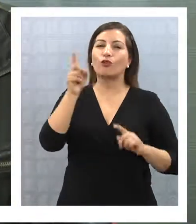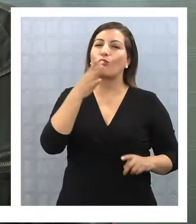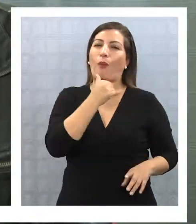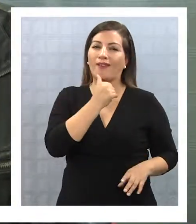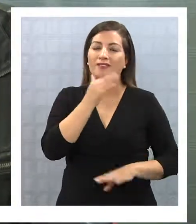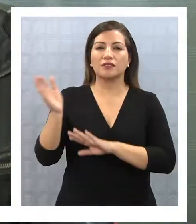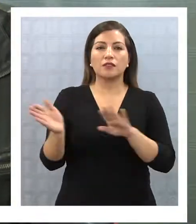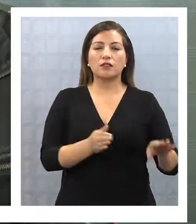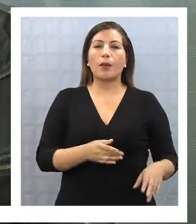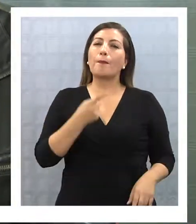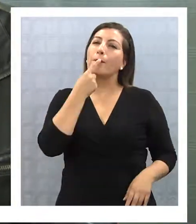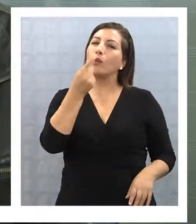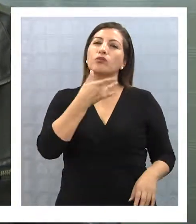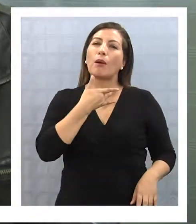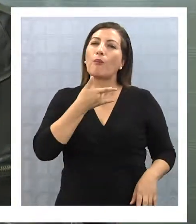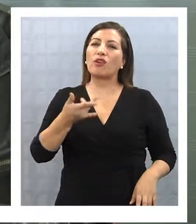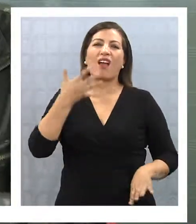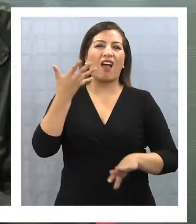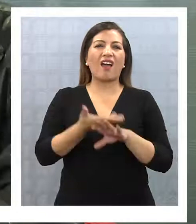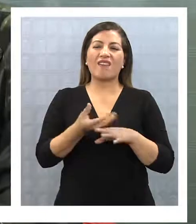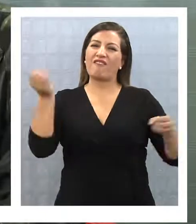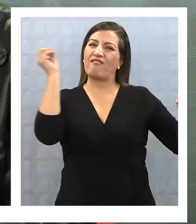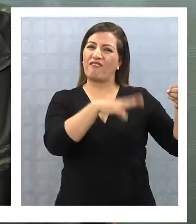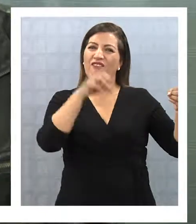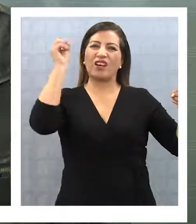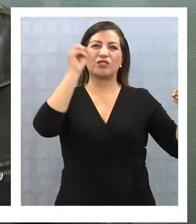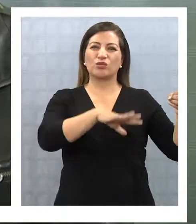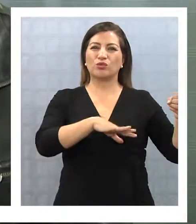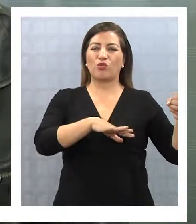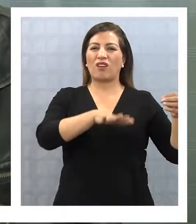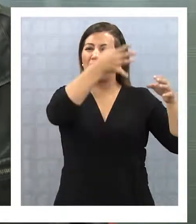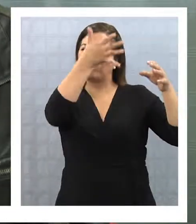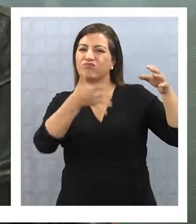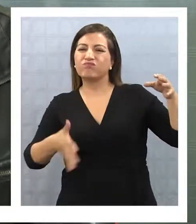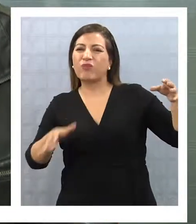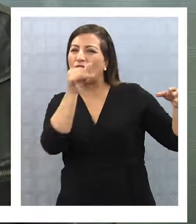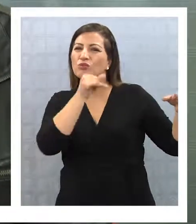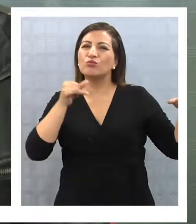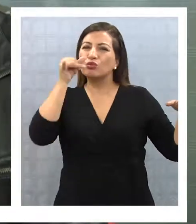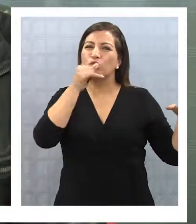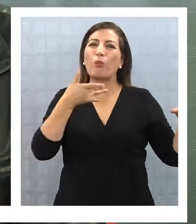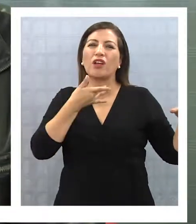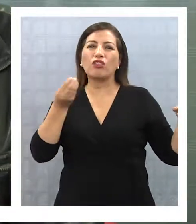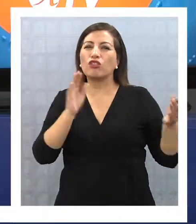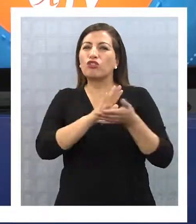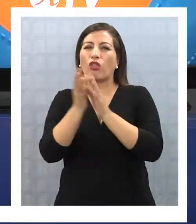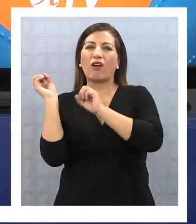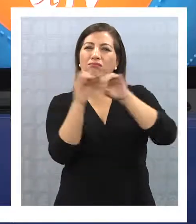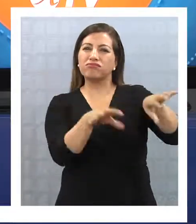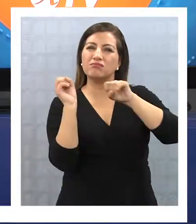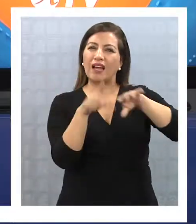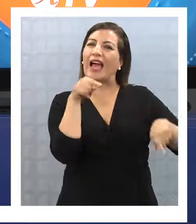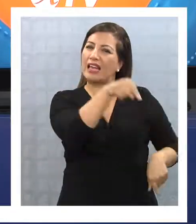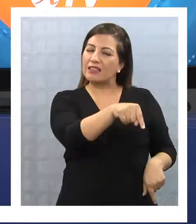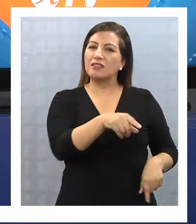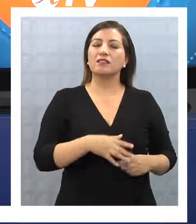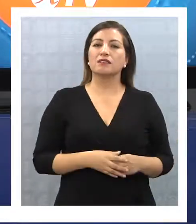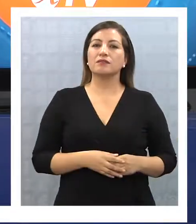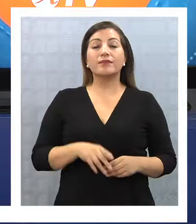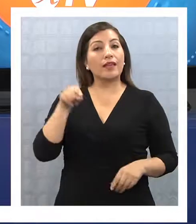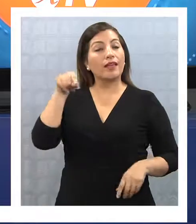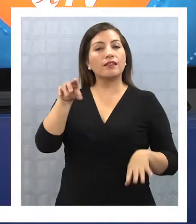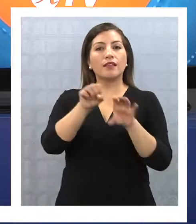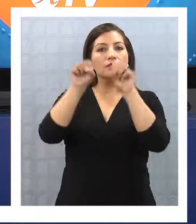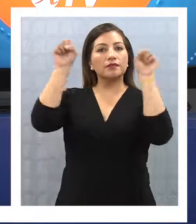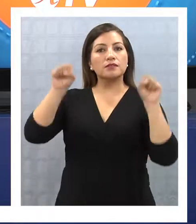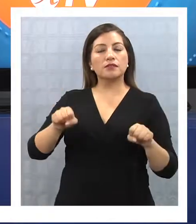acumulando tantos vertederos, ciertos relaves, en fin? ¿Por qué todo ahí? Lo que pasa es que hay que tener que el